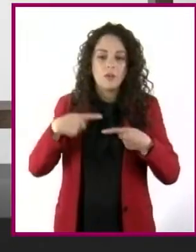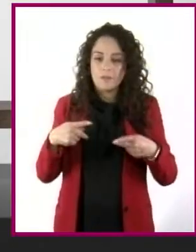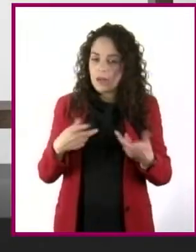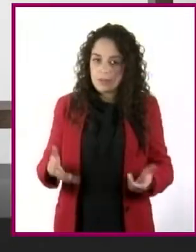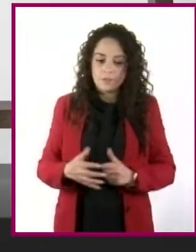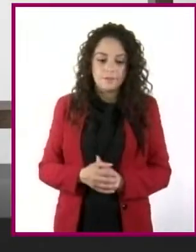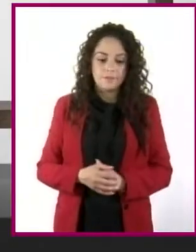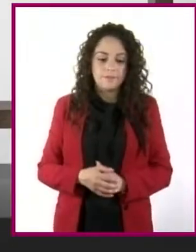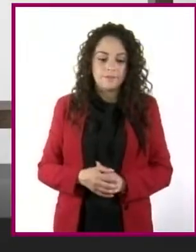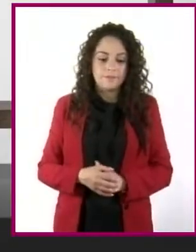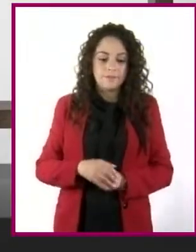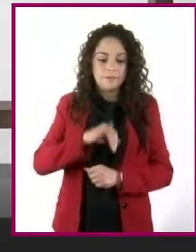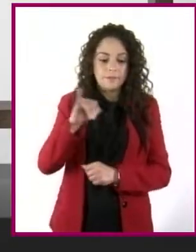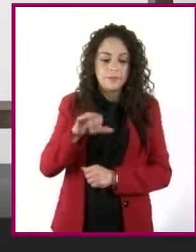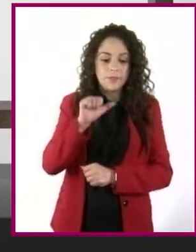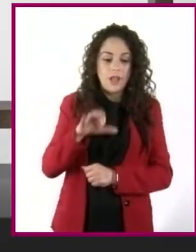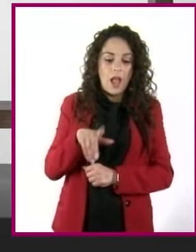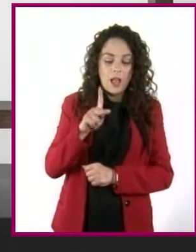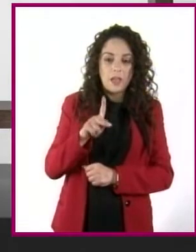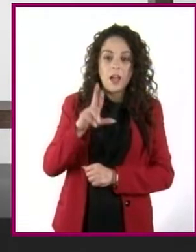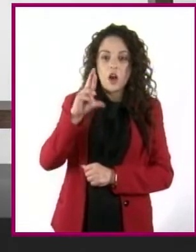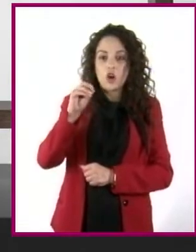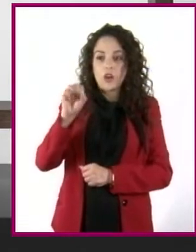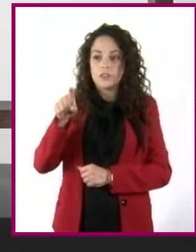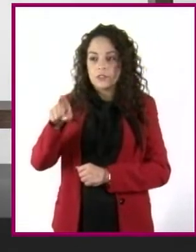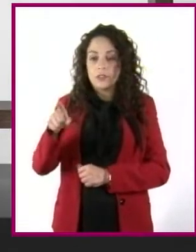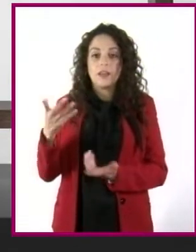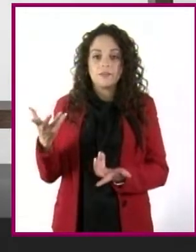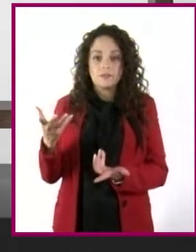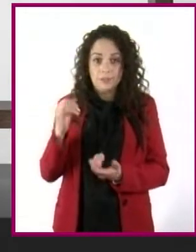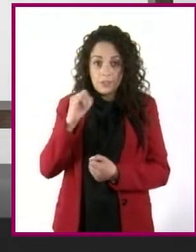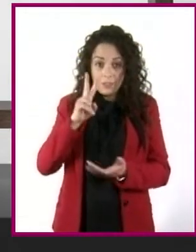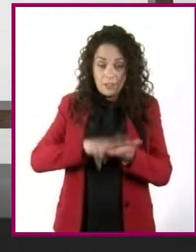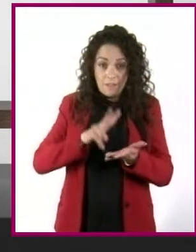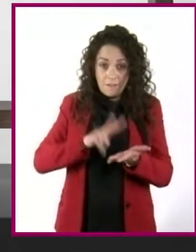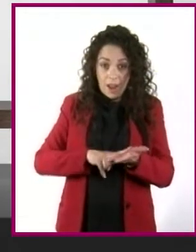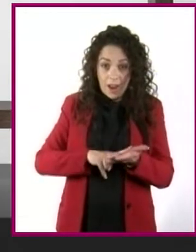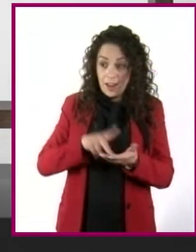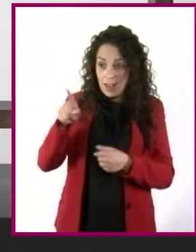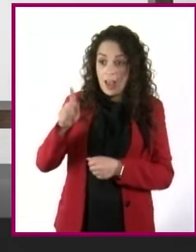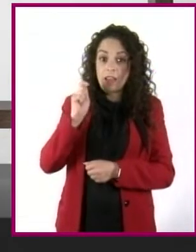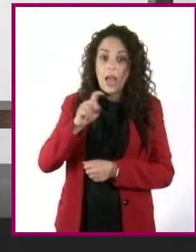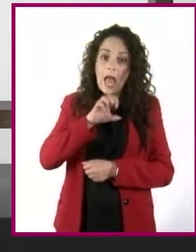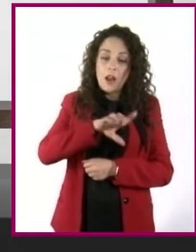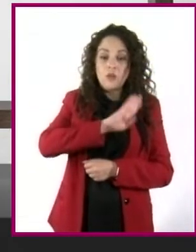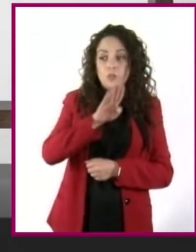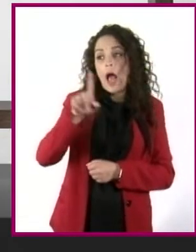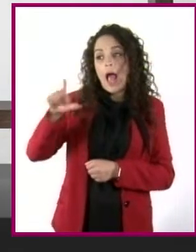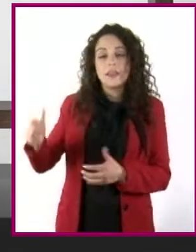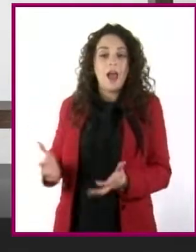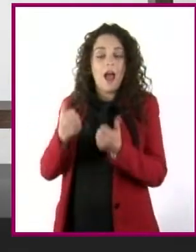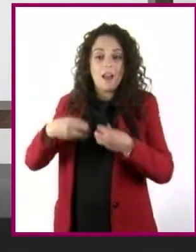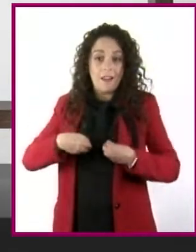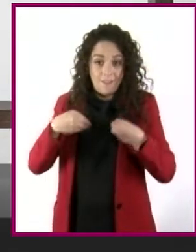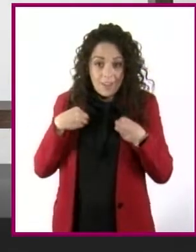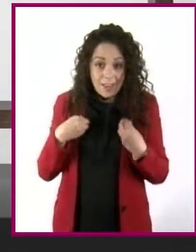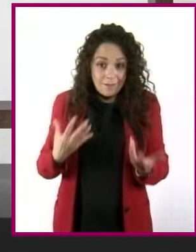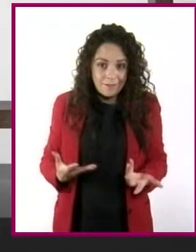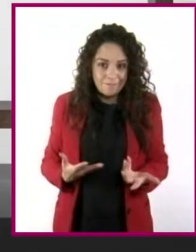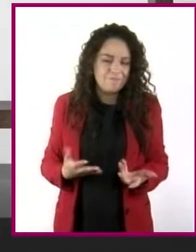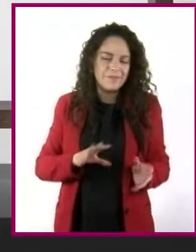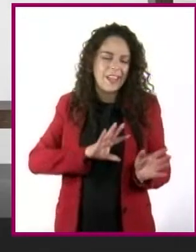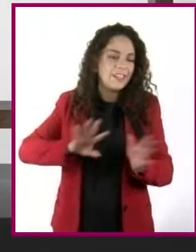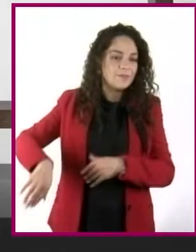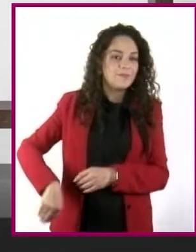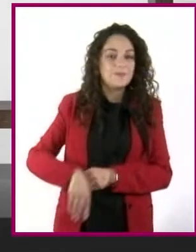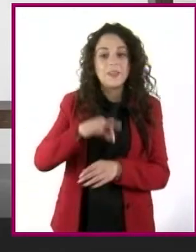sacrificio que Jack hizo por Rose en aras del amor? Bueno, en realidad esos son temas que pasan a segundo plano, y lo importante es que sepas que el amor